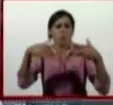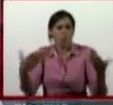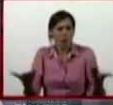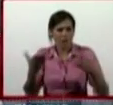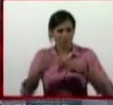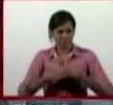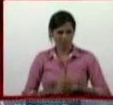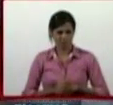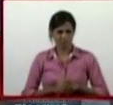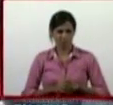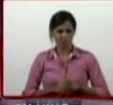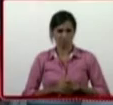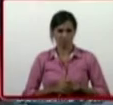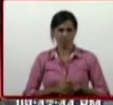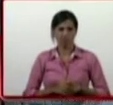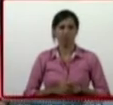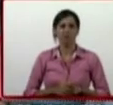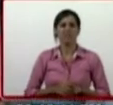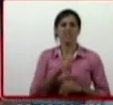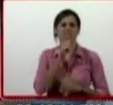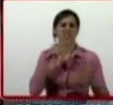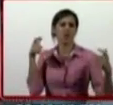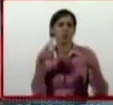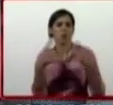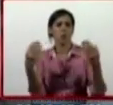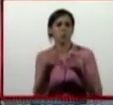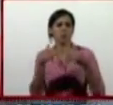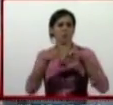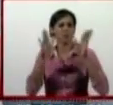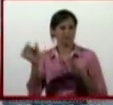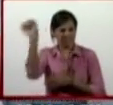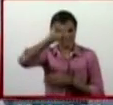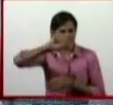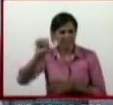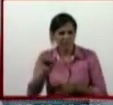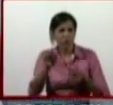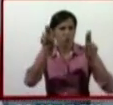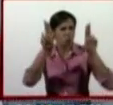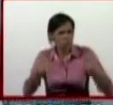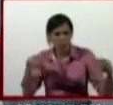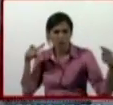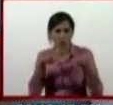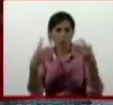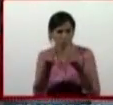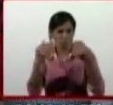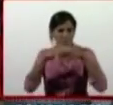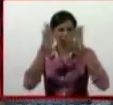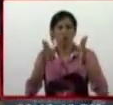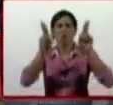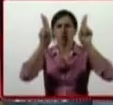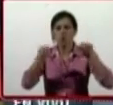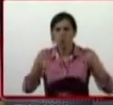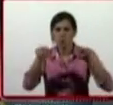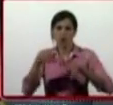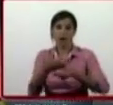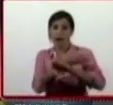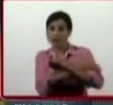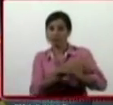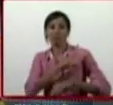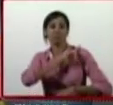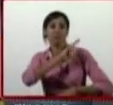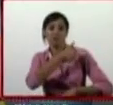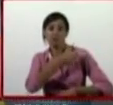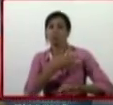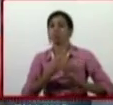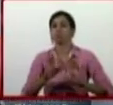los recibían los propios ministros. Nunca. No le veían la cara jamás. Nunca. Lo recibía el director del director del director